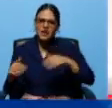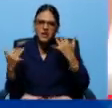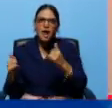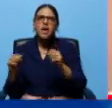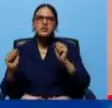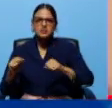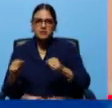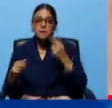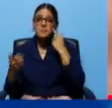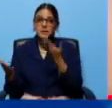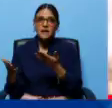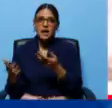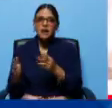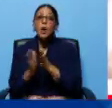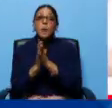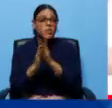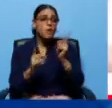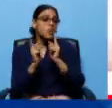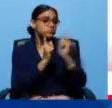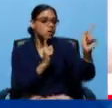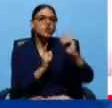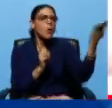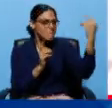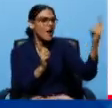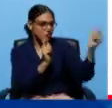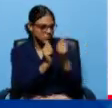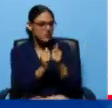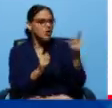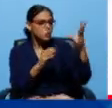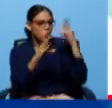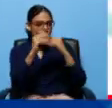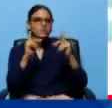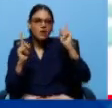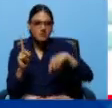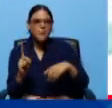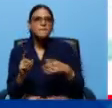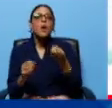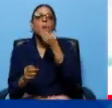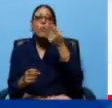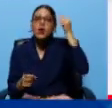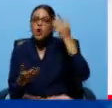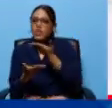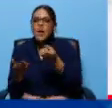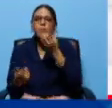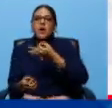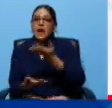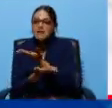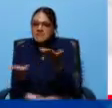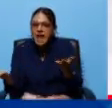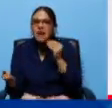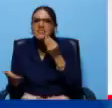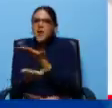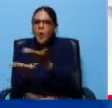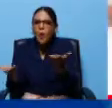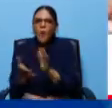Aquí tenemos, Salvatore, no te me pierdas porque vas a hablar. Por aquí tenemos el aula, esta es el aula. Buenos días, buenas tardes, jóvenes.